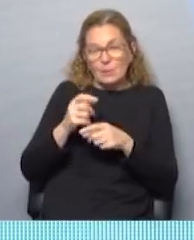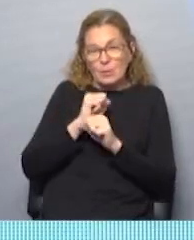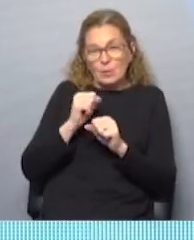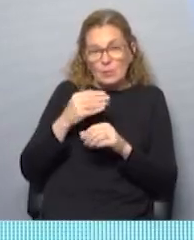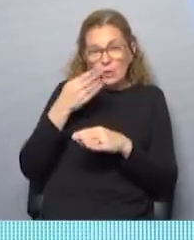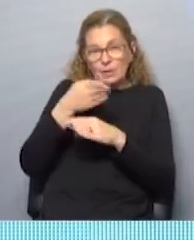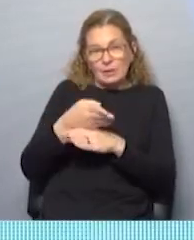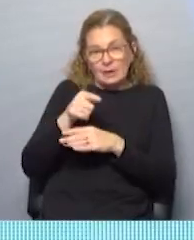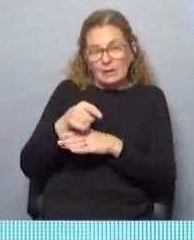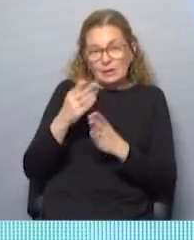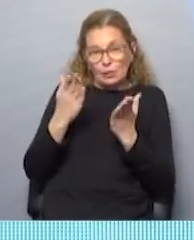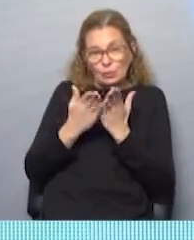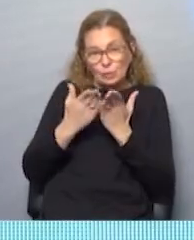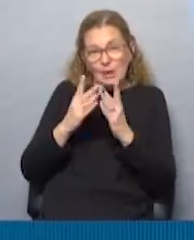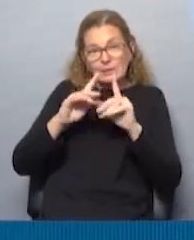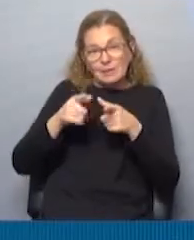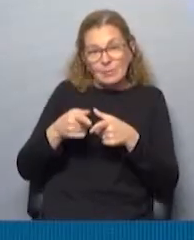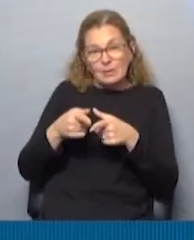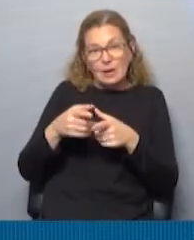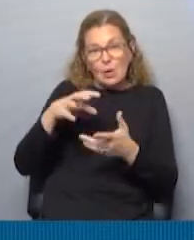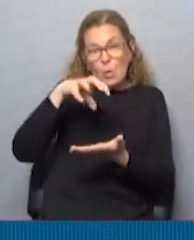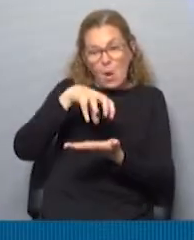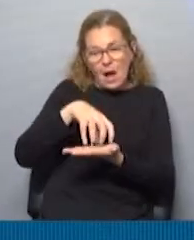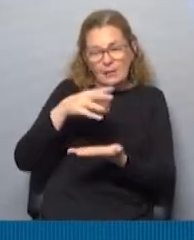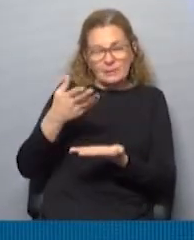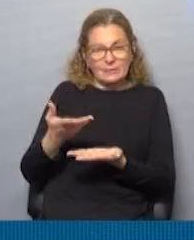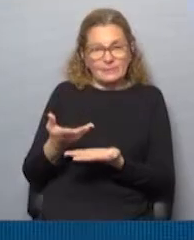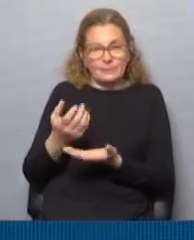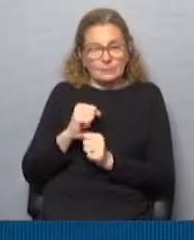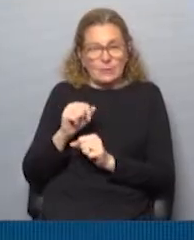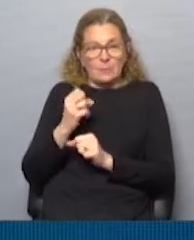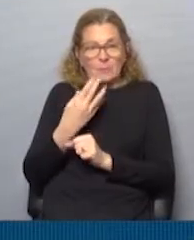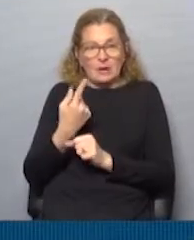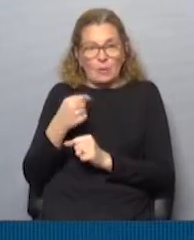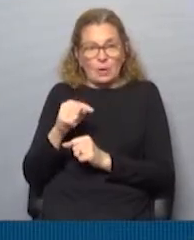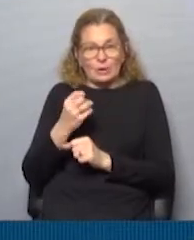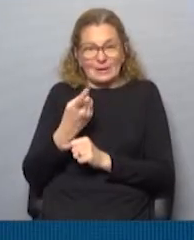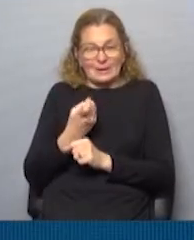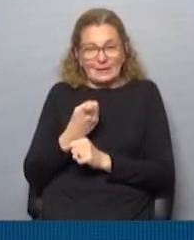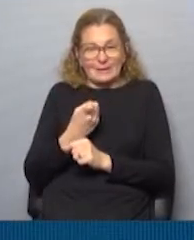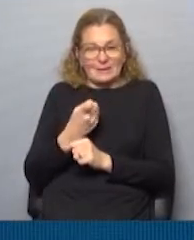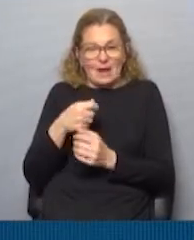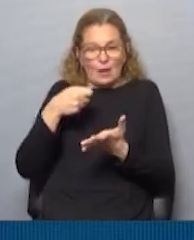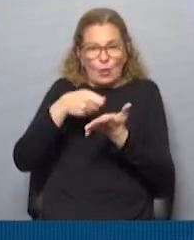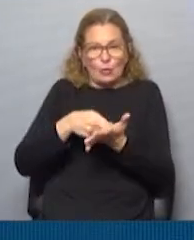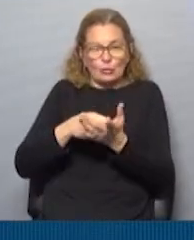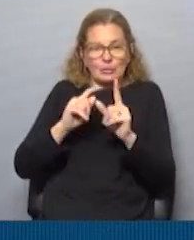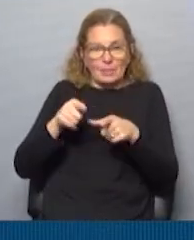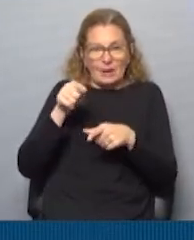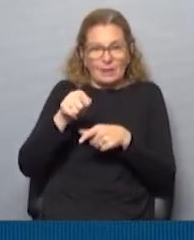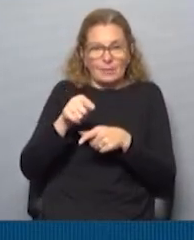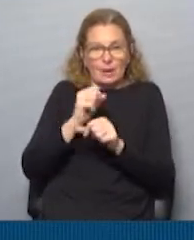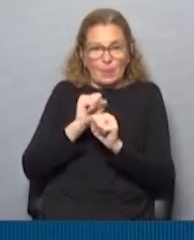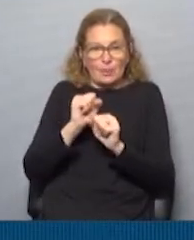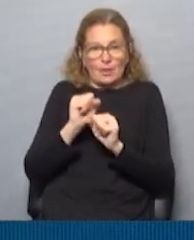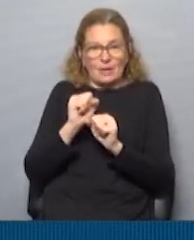postular allí y los estudiantes también tienen su lugar pero bueno se precisan recursos también allí para